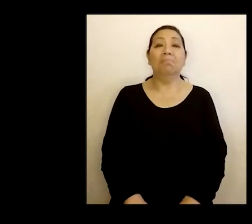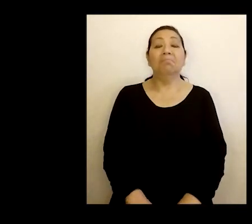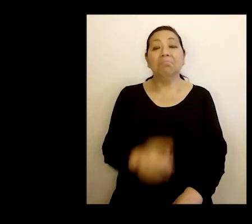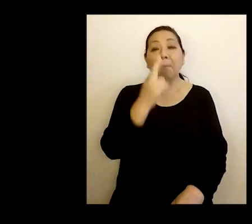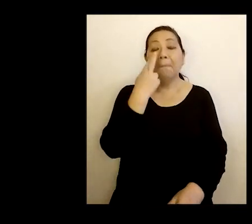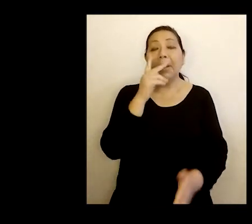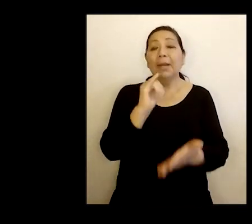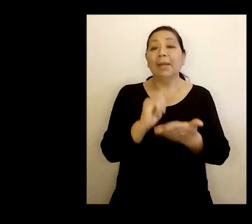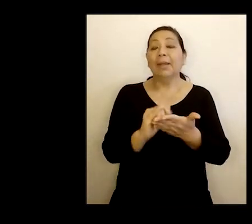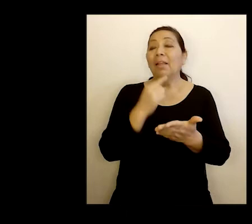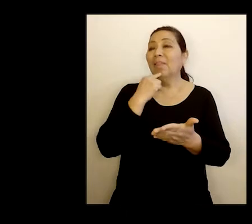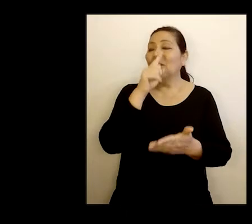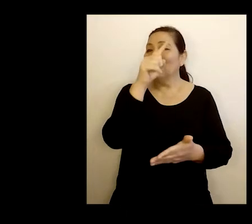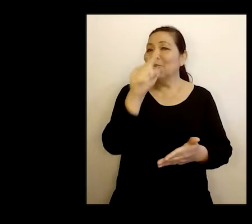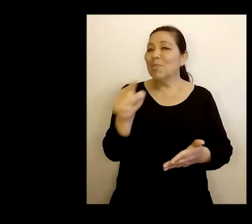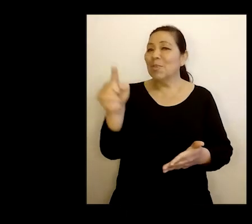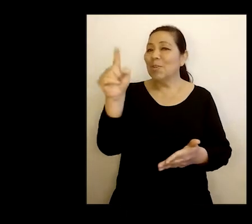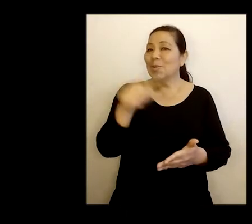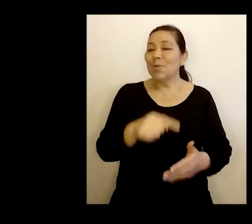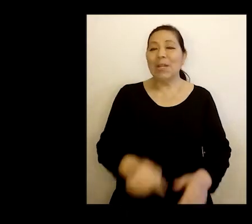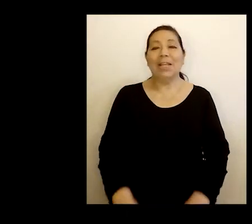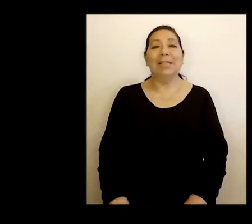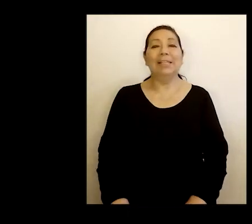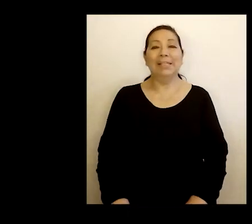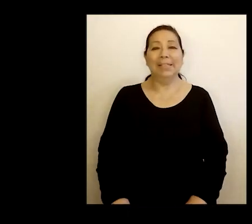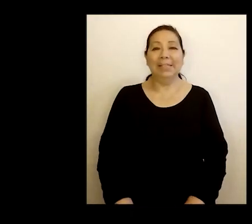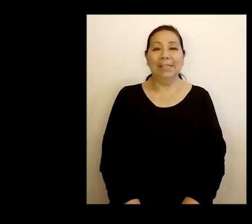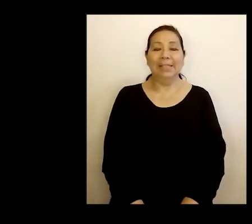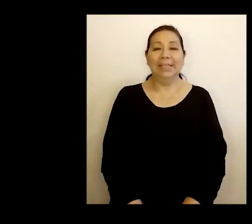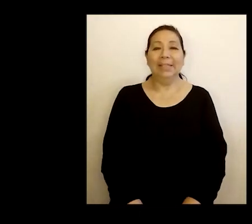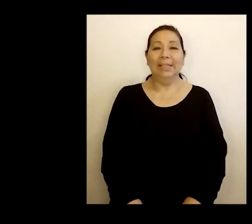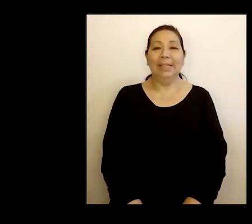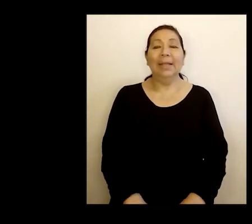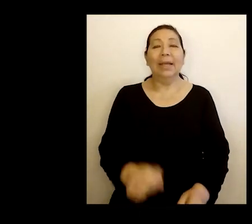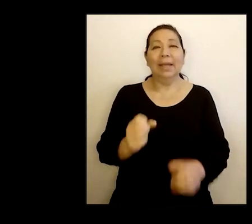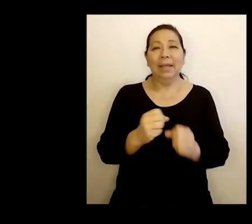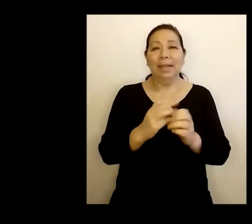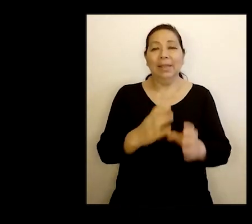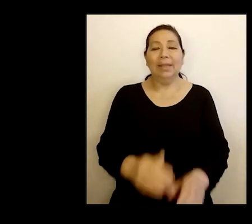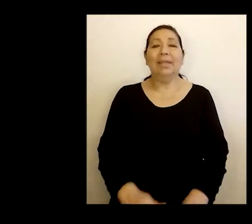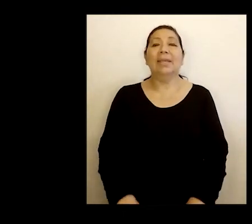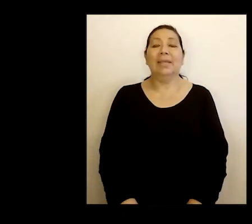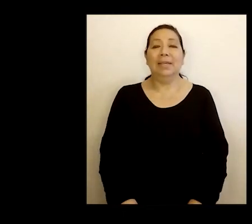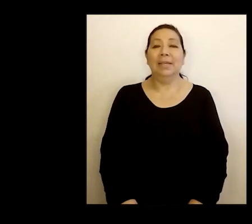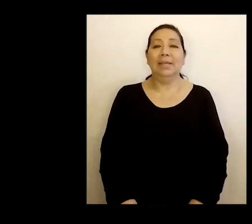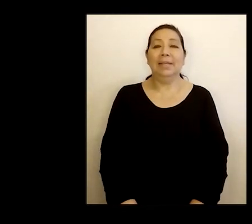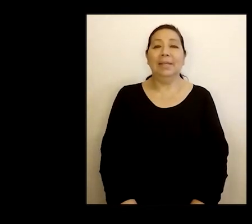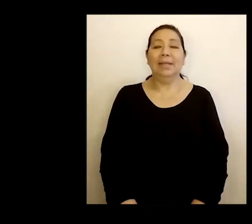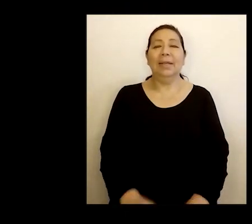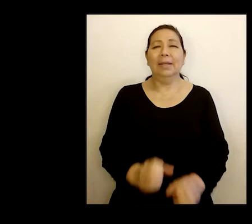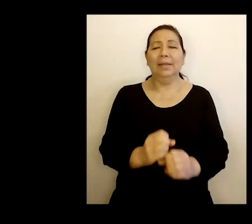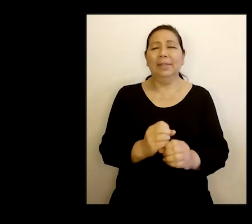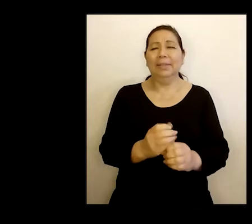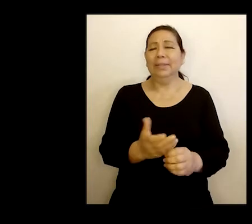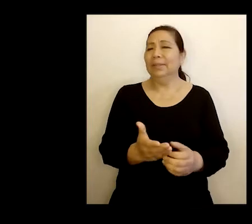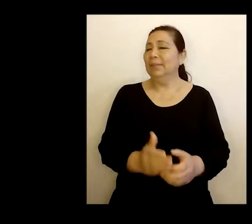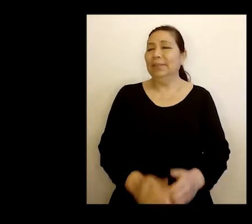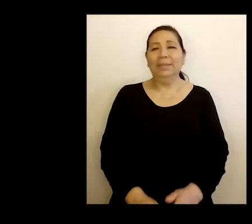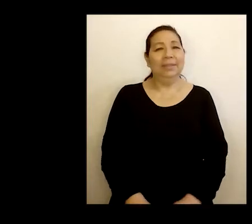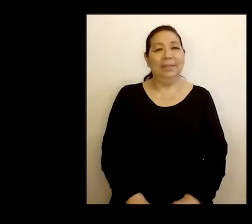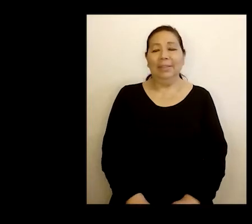Fundamentalmente para que se aclare nula esta resolución del ciclo de fecha y de abril de 16 en todos los